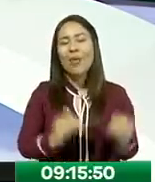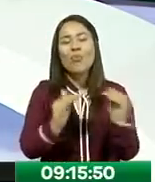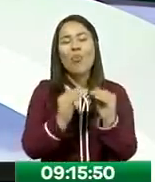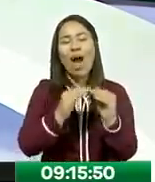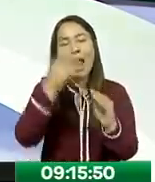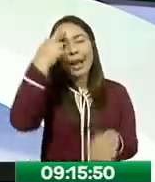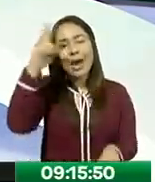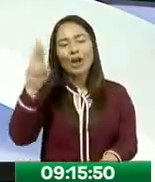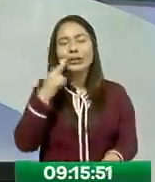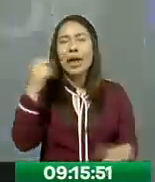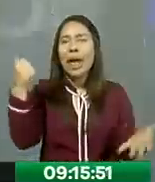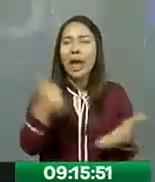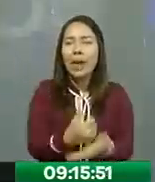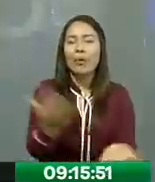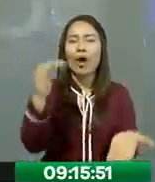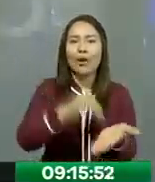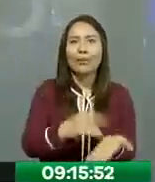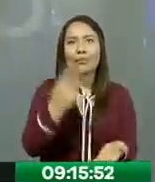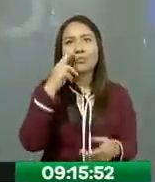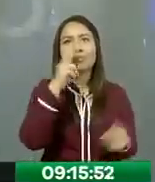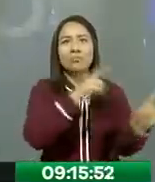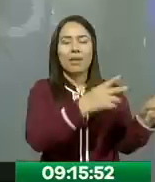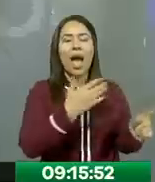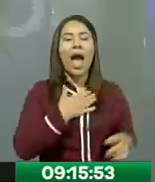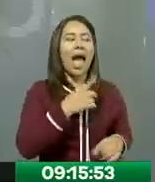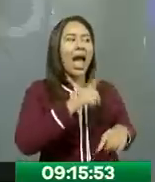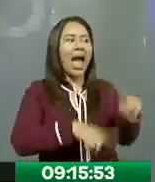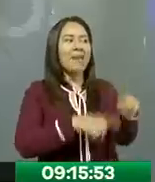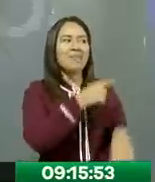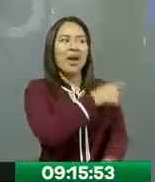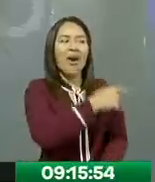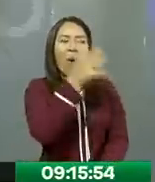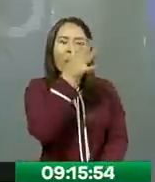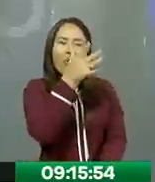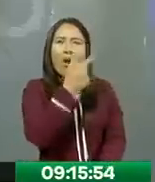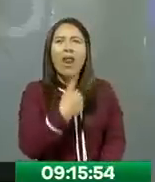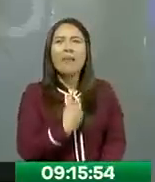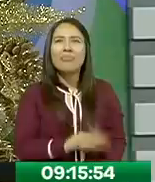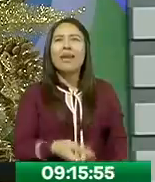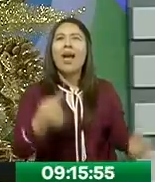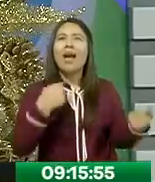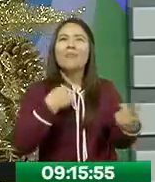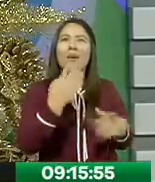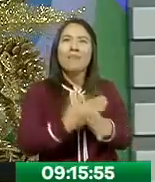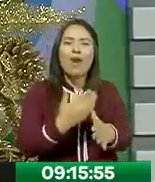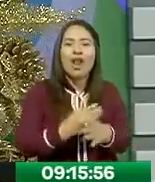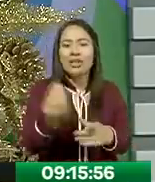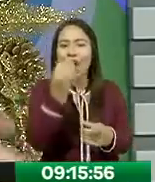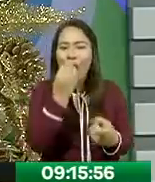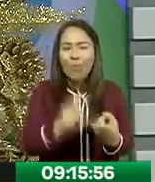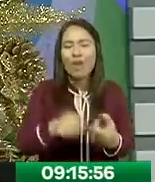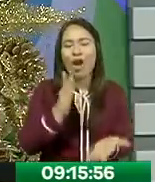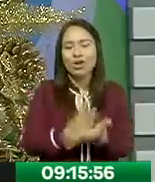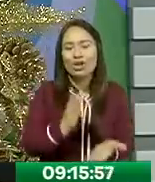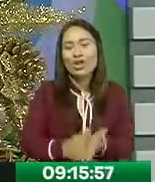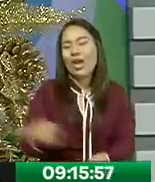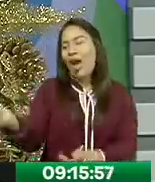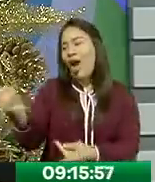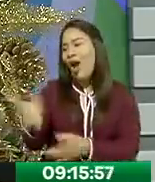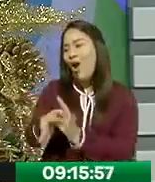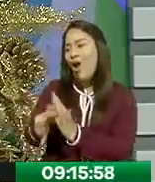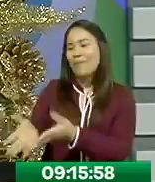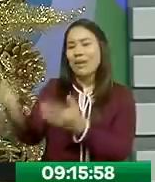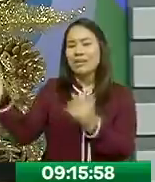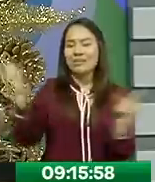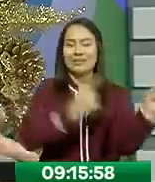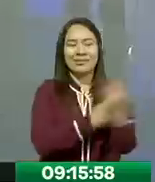A ver, ¿por qué enfoca a mi compañera Roselé? ¿Qué se pasa? Ver, me molesta con la comida, me molesta porque el compañero no, se